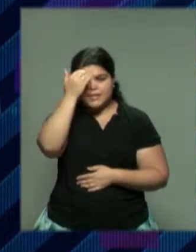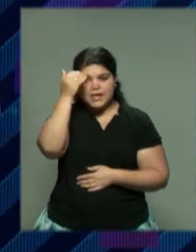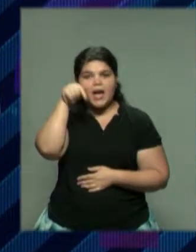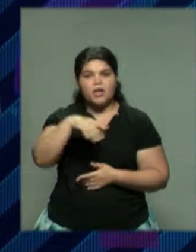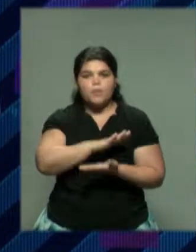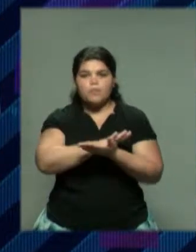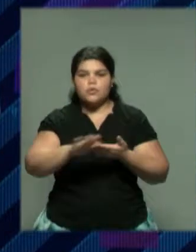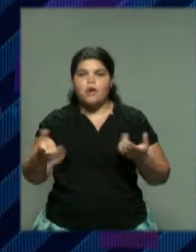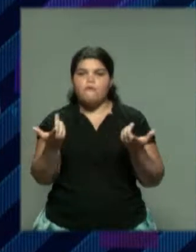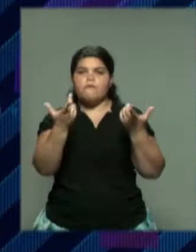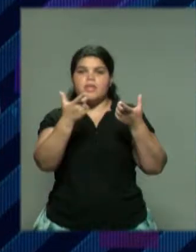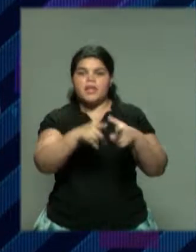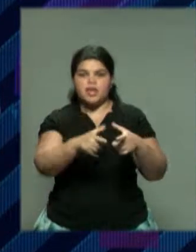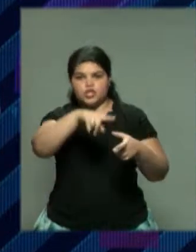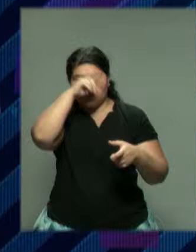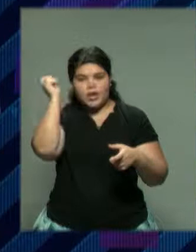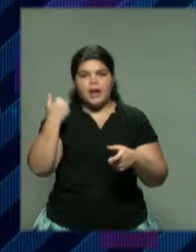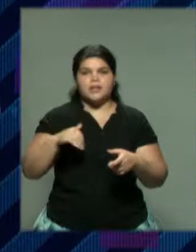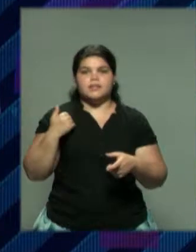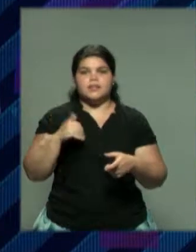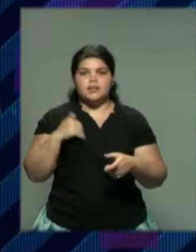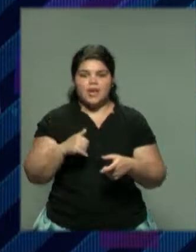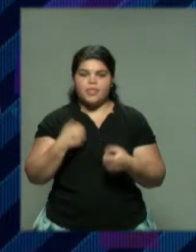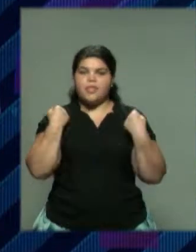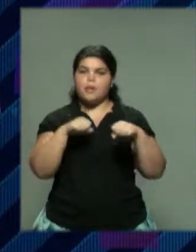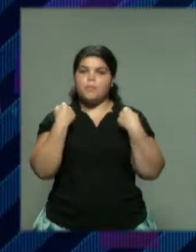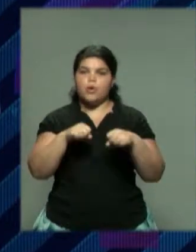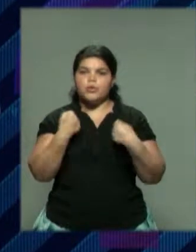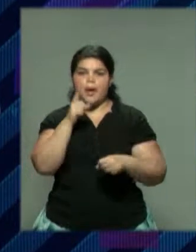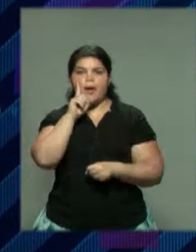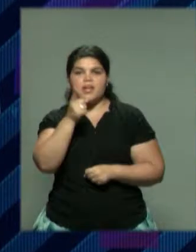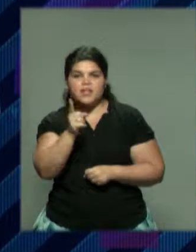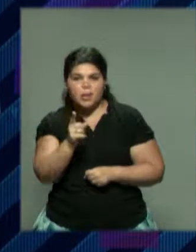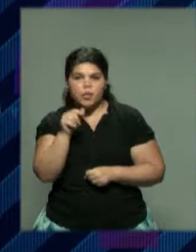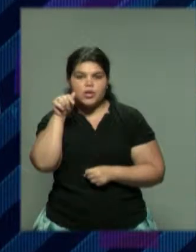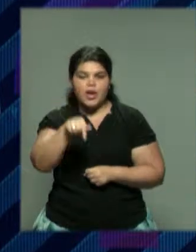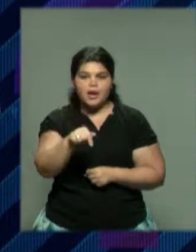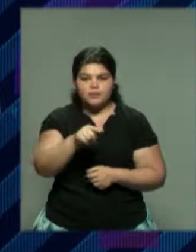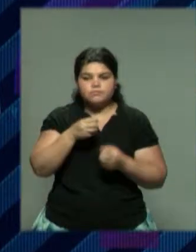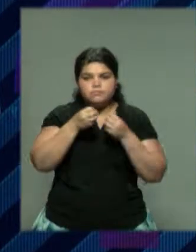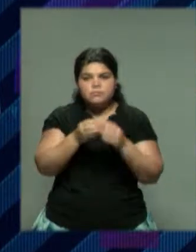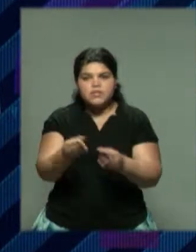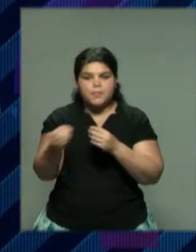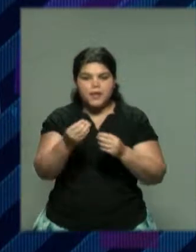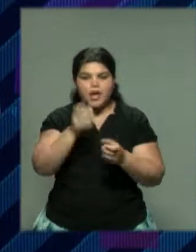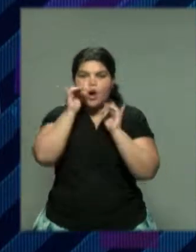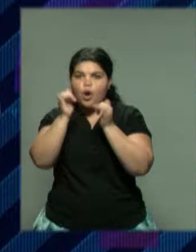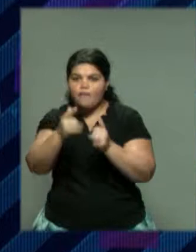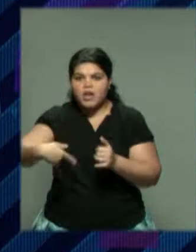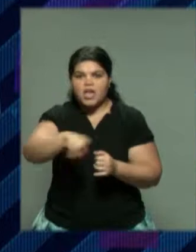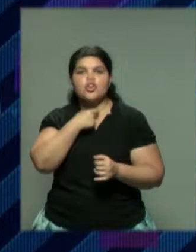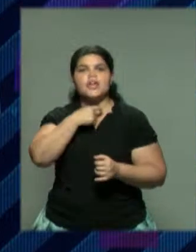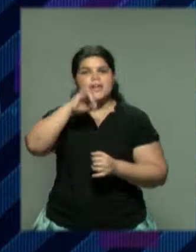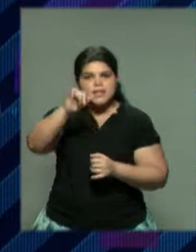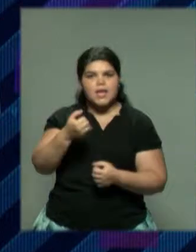nueva Federación Argentina de Deportes Extremos, una iniciativa en el país creada para acompañar a los jóvenes que eligen